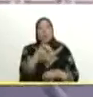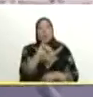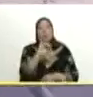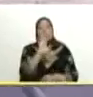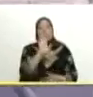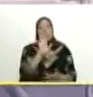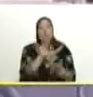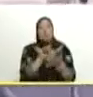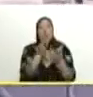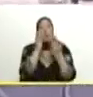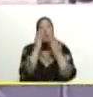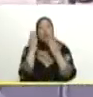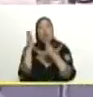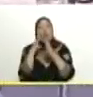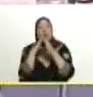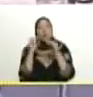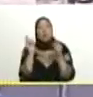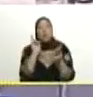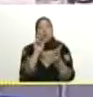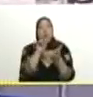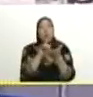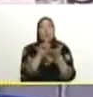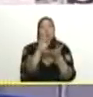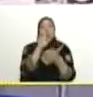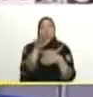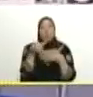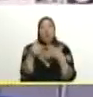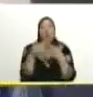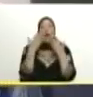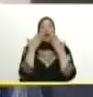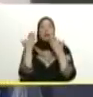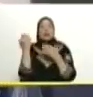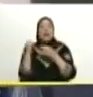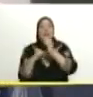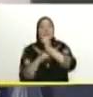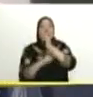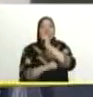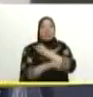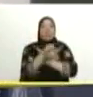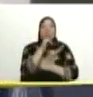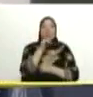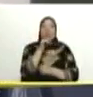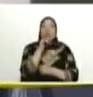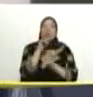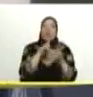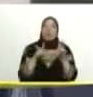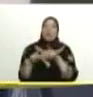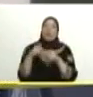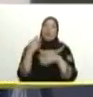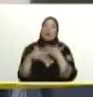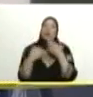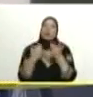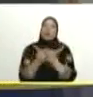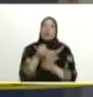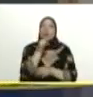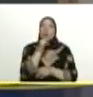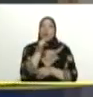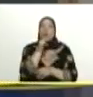sorpresita, porque aparte de todo esto que ha visto aquí en esta base de misiones 5 de julio, tenemos